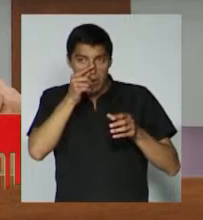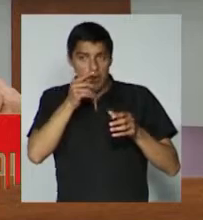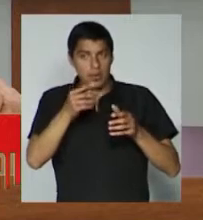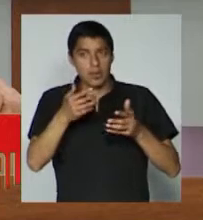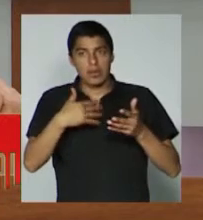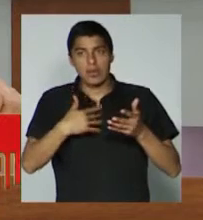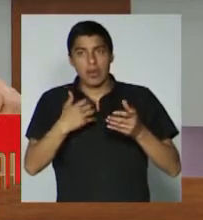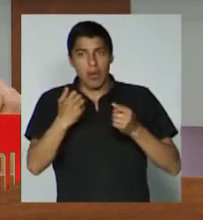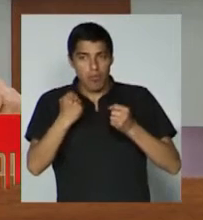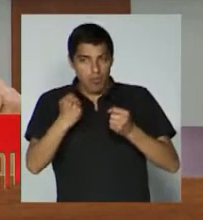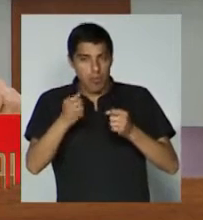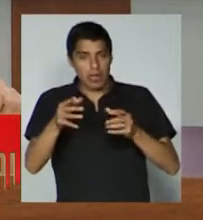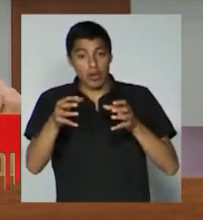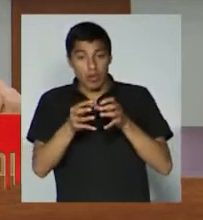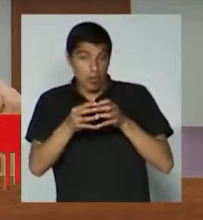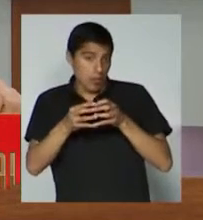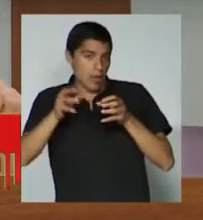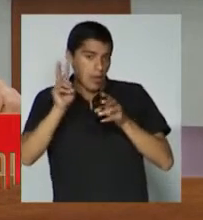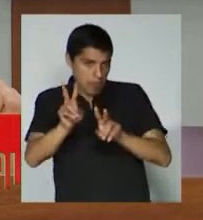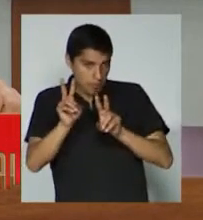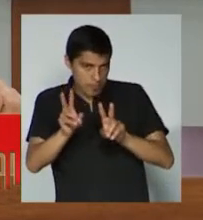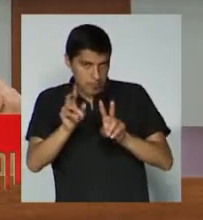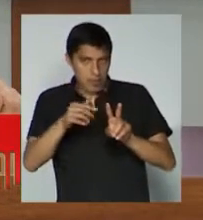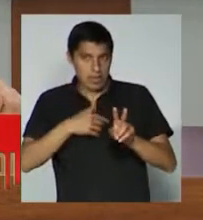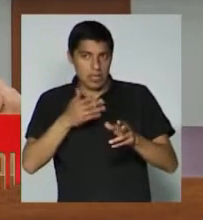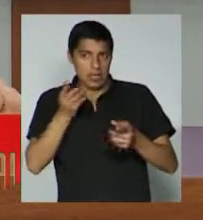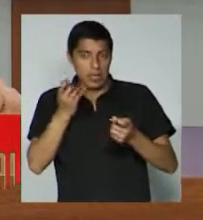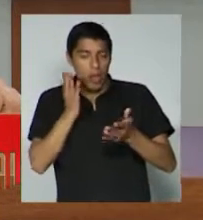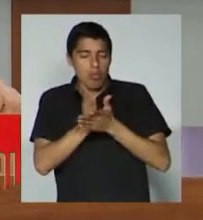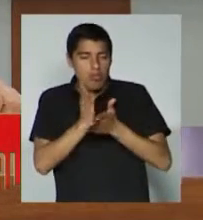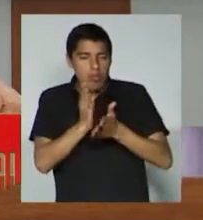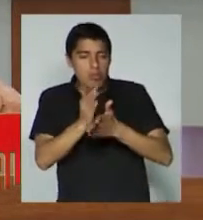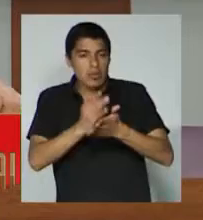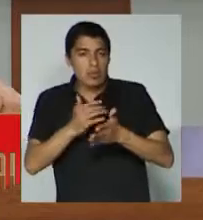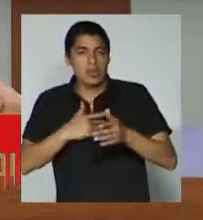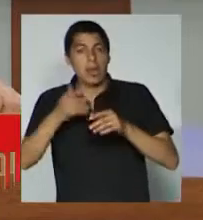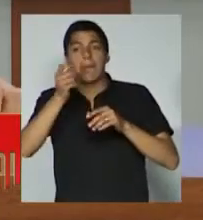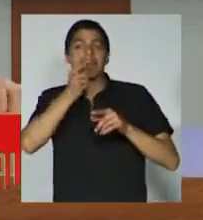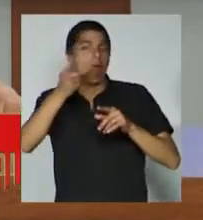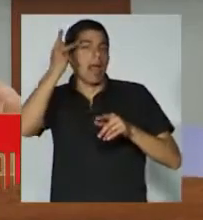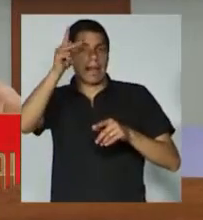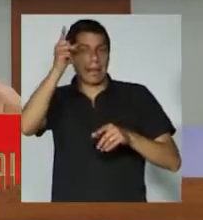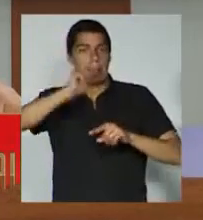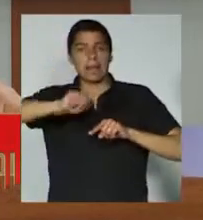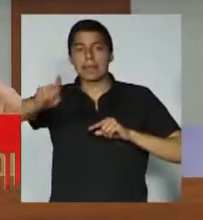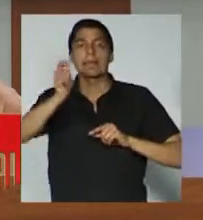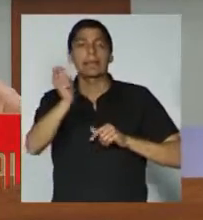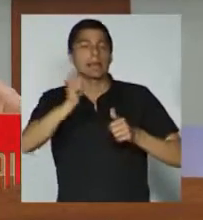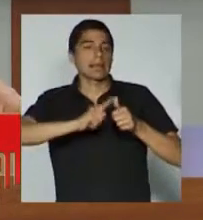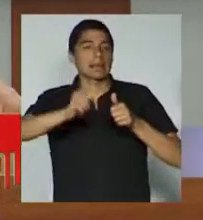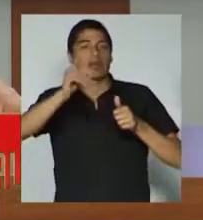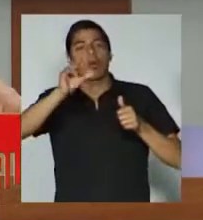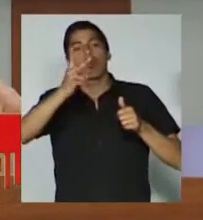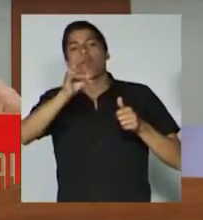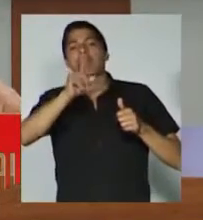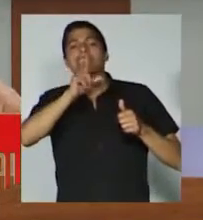con peso, el Partido Socialista, que tiene disciplina partidaria. Entonces la Cristina dice, el candidato va a ser Quique Volatti y